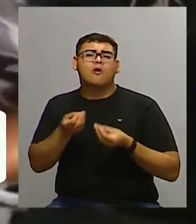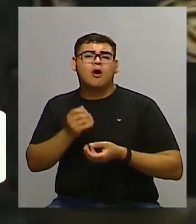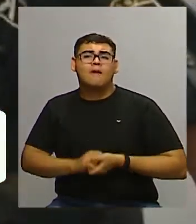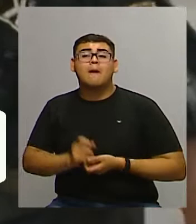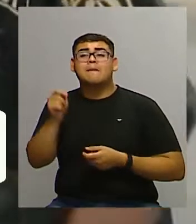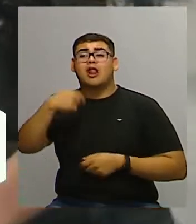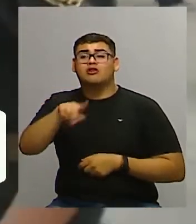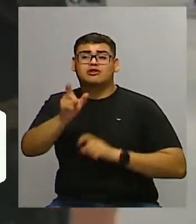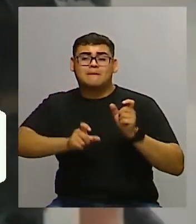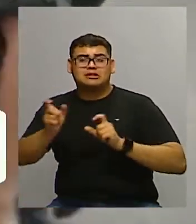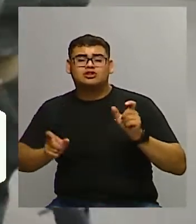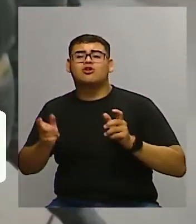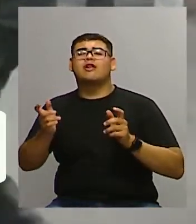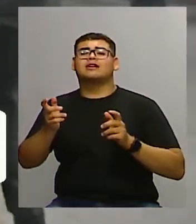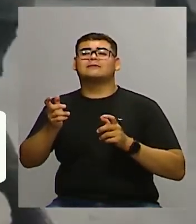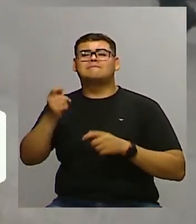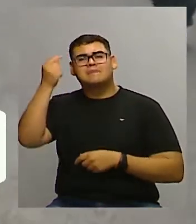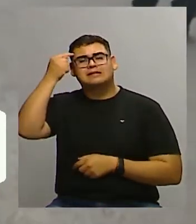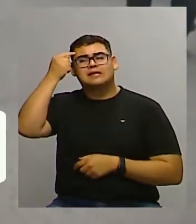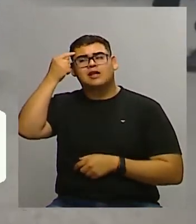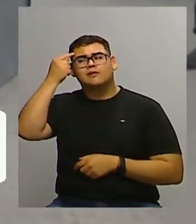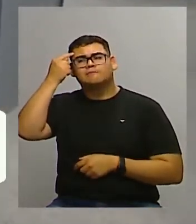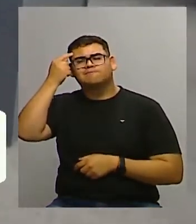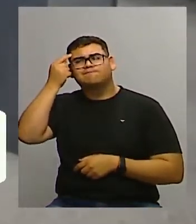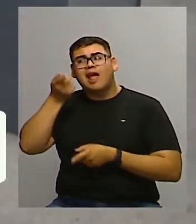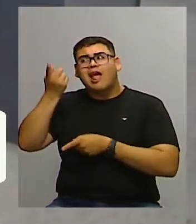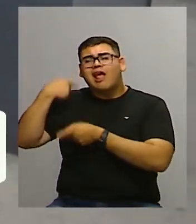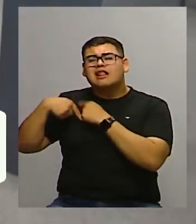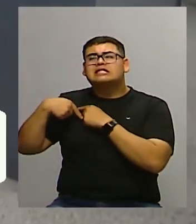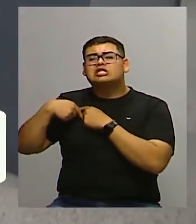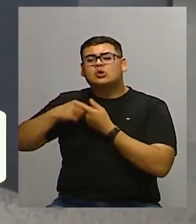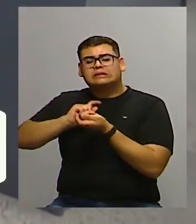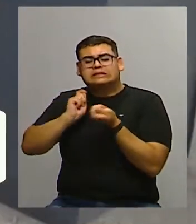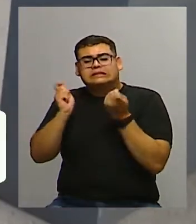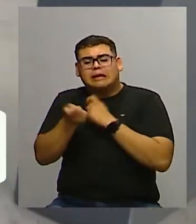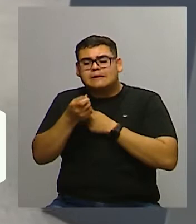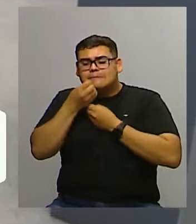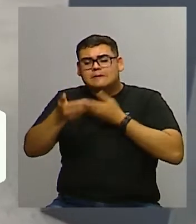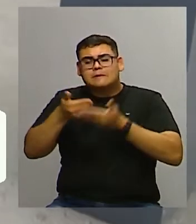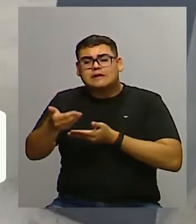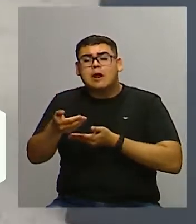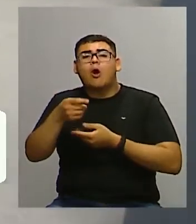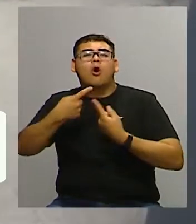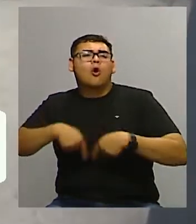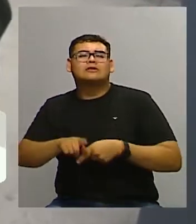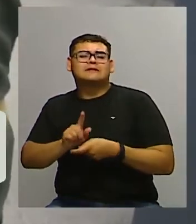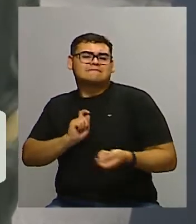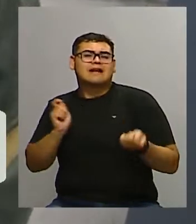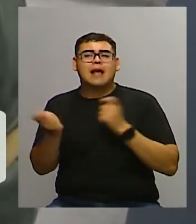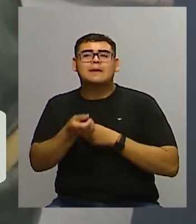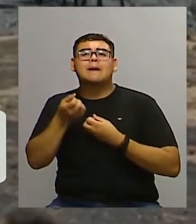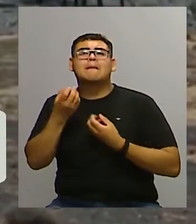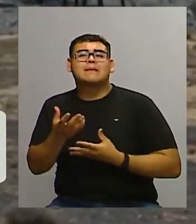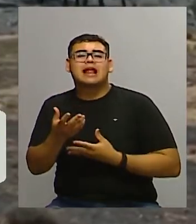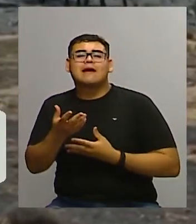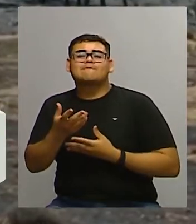generamos resiliencia, o sea, cómo podemos enfrentar, cómo podemos reinventarnos en distintas técnicas de adaptación para enfrentar